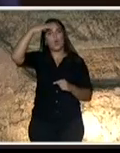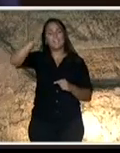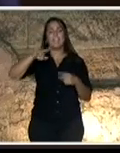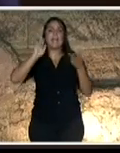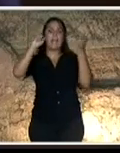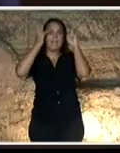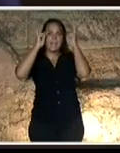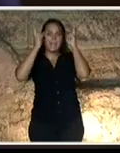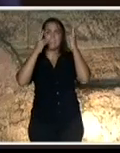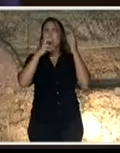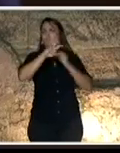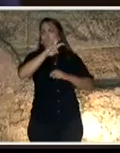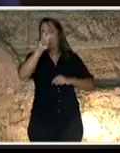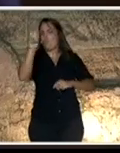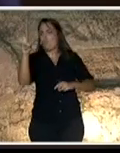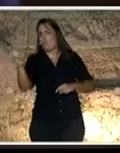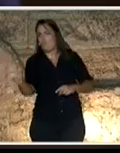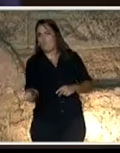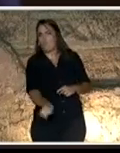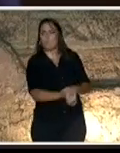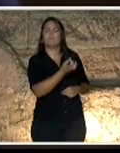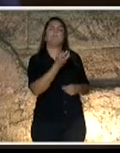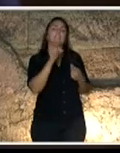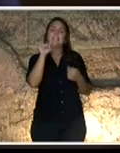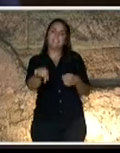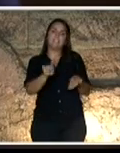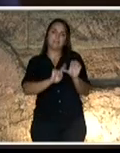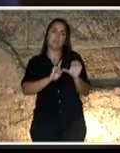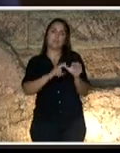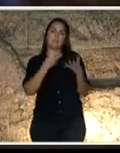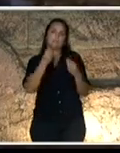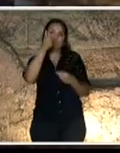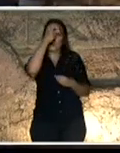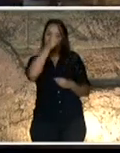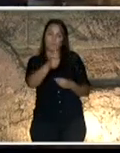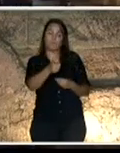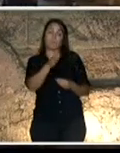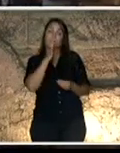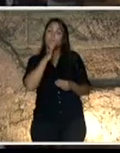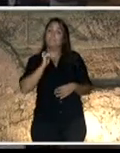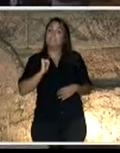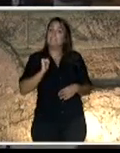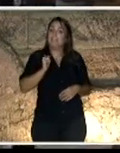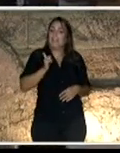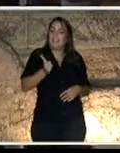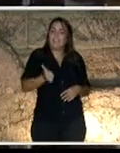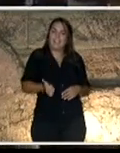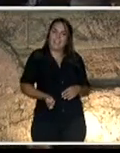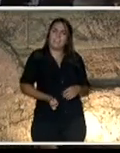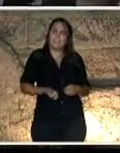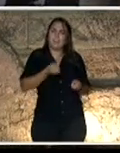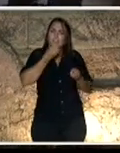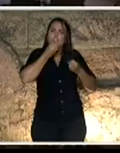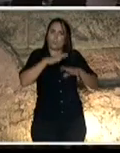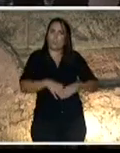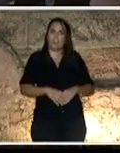de los Caballeros y tantos otros lugares de nuestra Extremadura. Su riqueza, su verdadera historia,